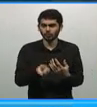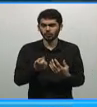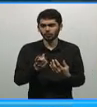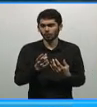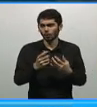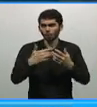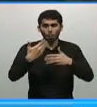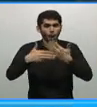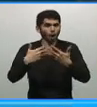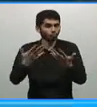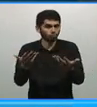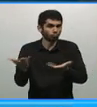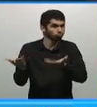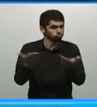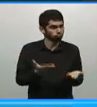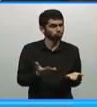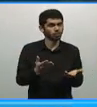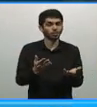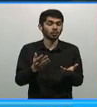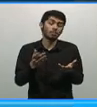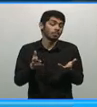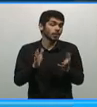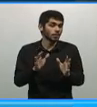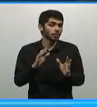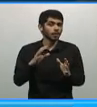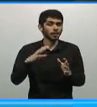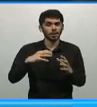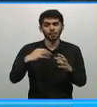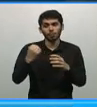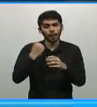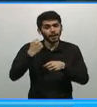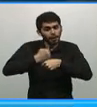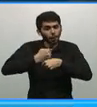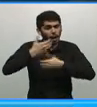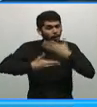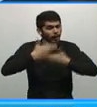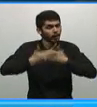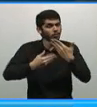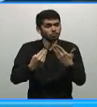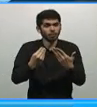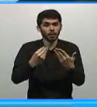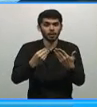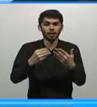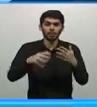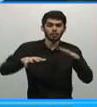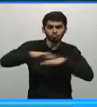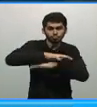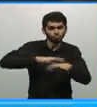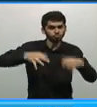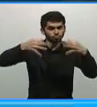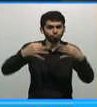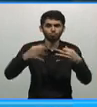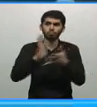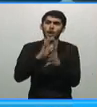de los juegos, y bueno, nada, sí, es eso, es laburar muchísimo, trabajar mucho para que hacer un escenario deportivo y